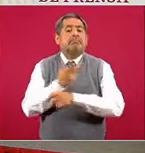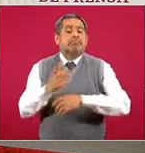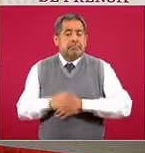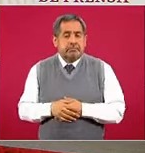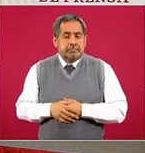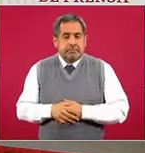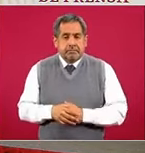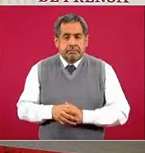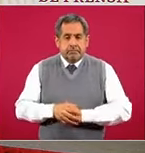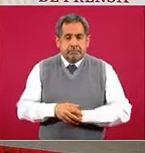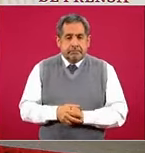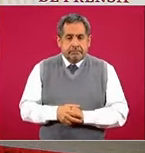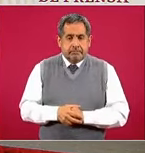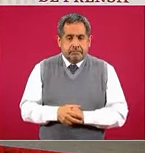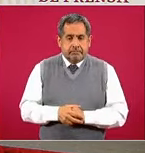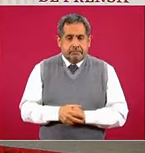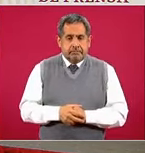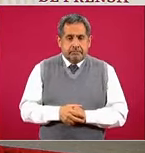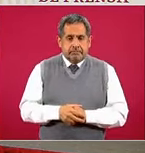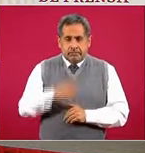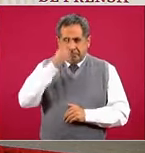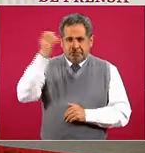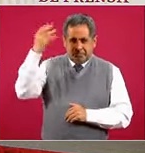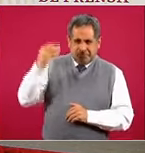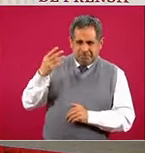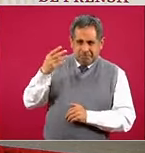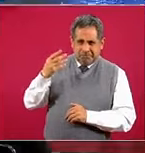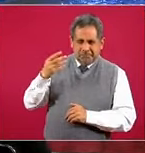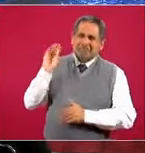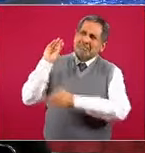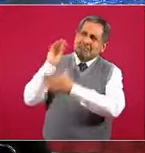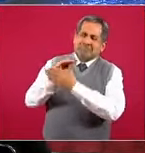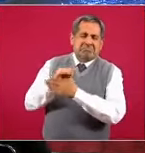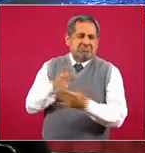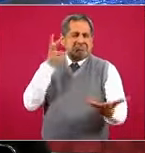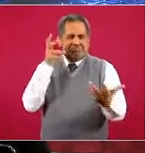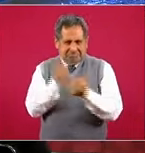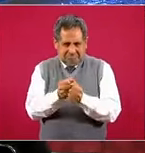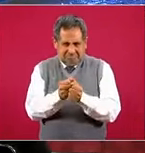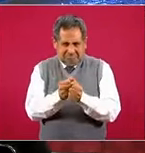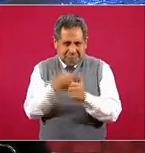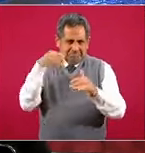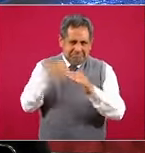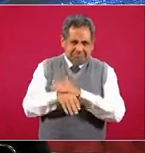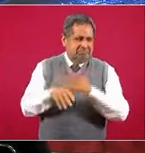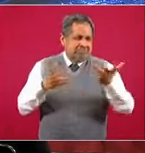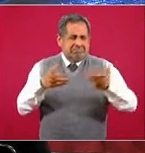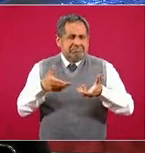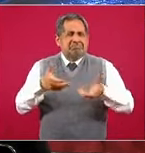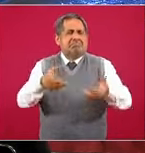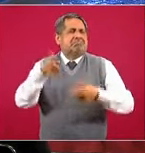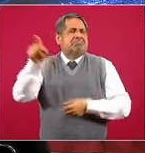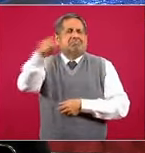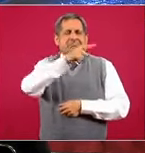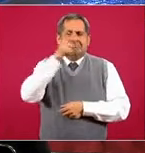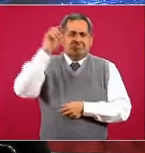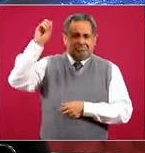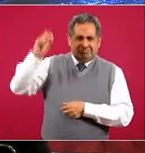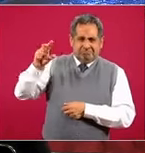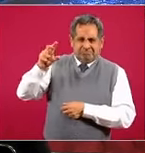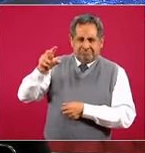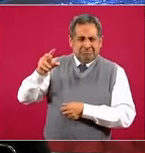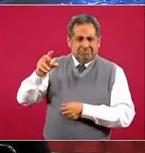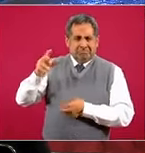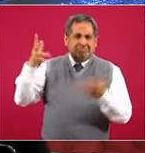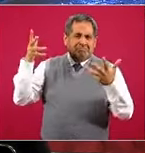La siguiente, por favor. Entre otras cosas pasa esto. Un semáforo en la calle. Pero así como puede haber